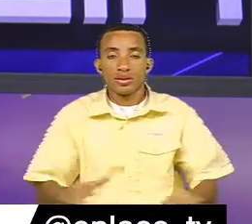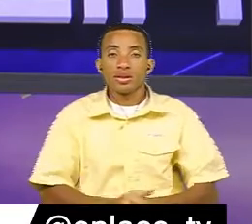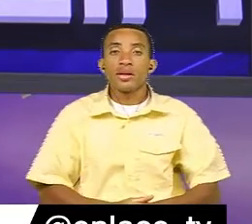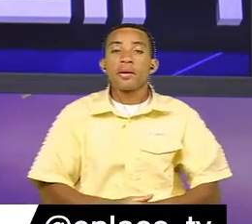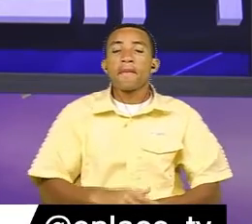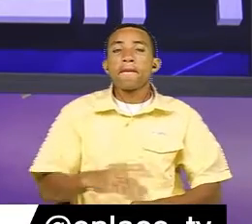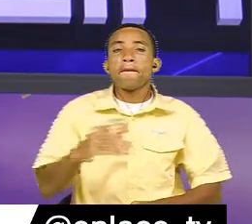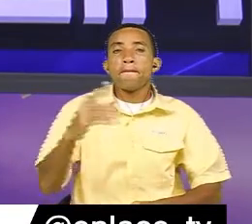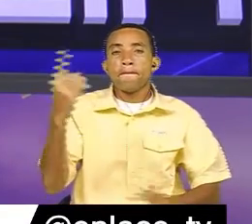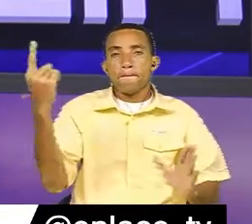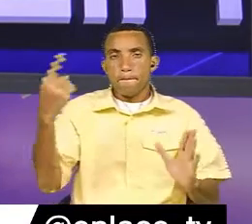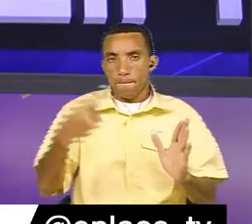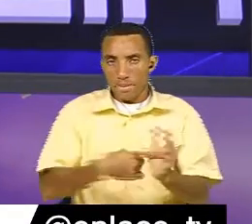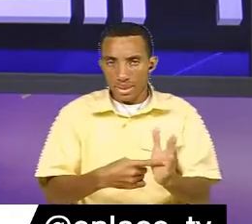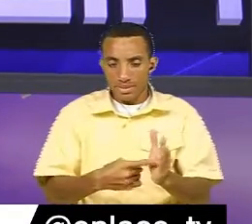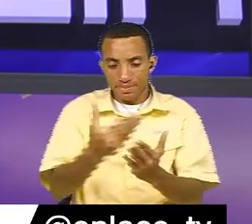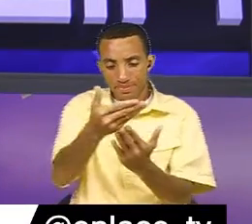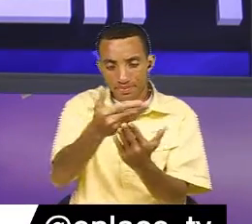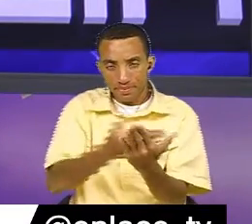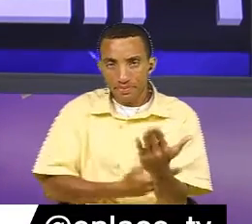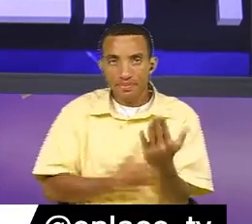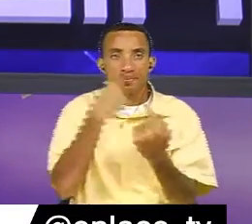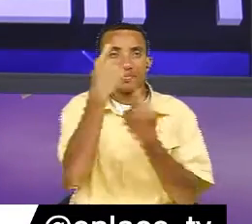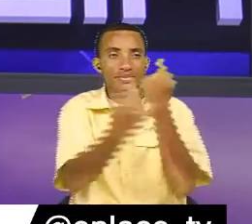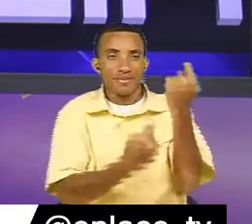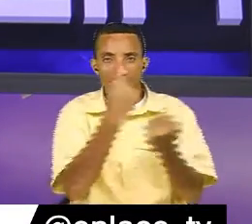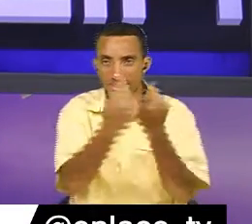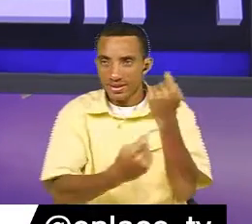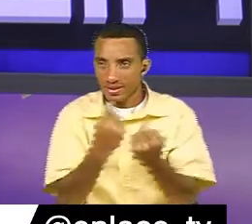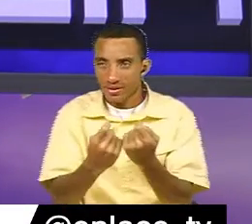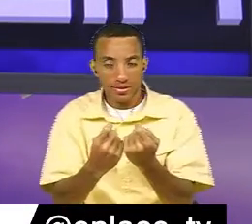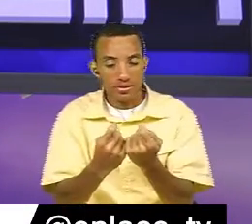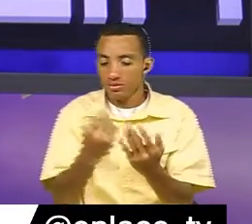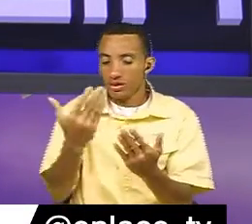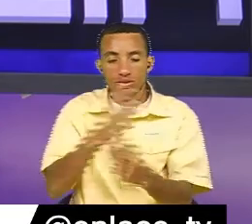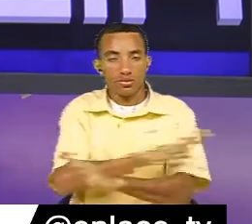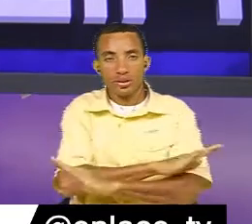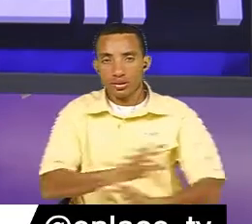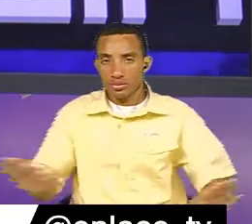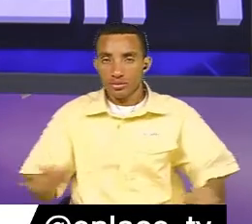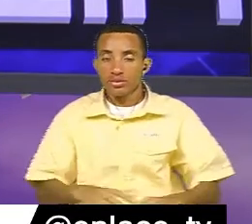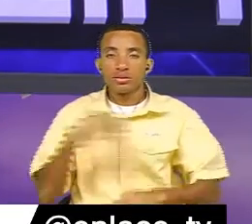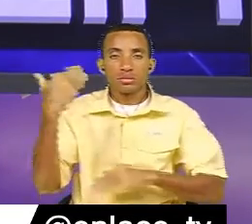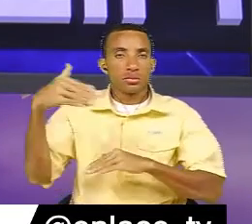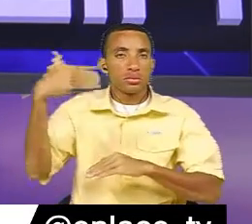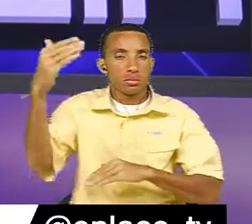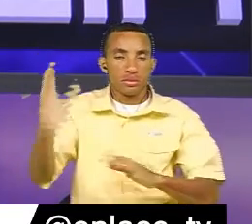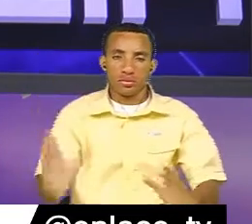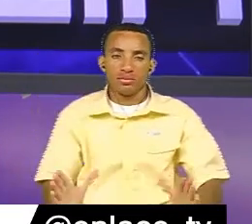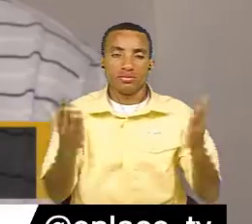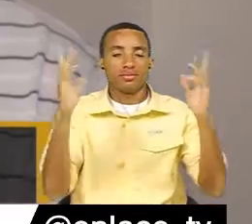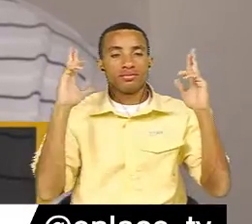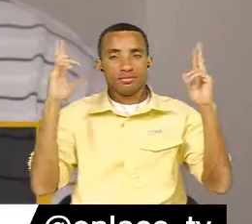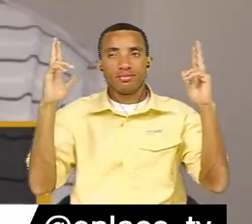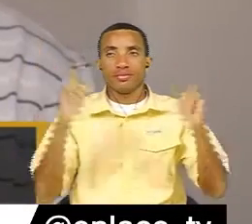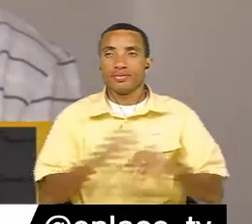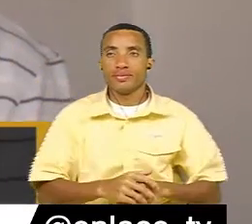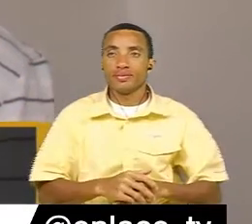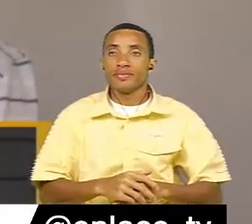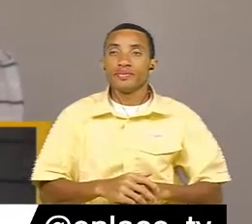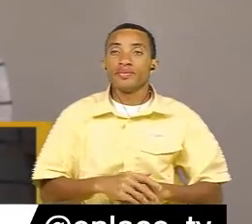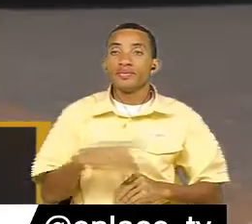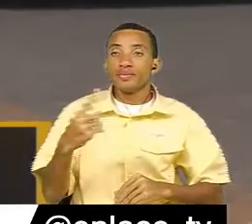de algunas empresas en Barranca Bermeja. Echeverry aseguró que espera que el panorama económico para la ciudad mejore en los próximos meses. El alcalde de Barranca Bermeja,